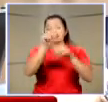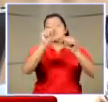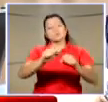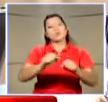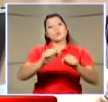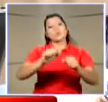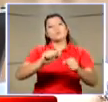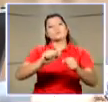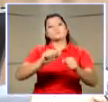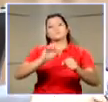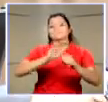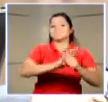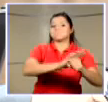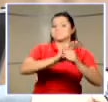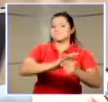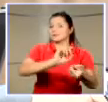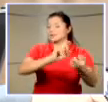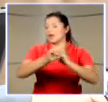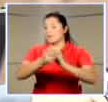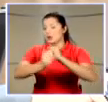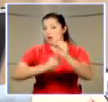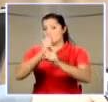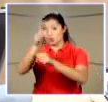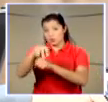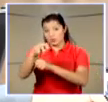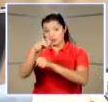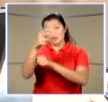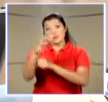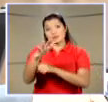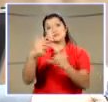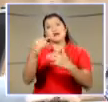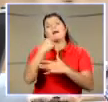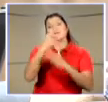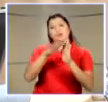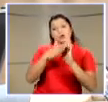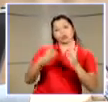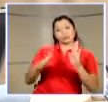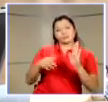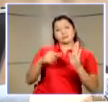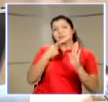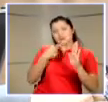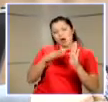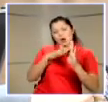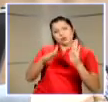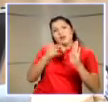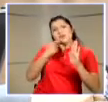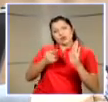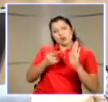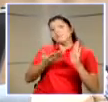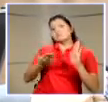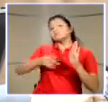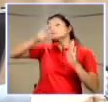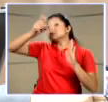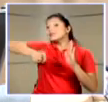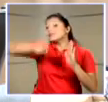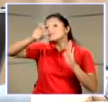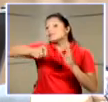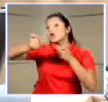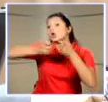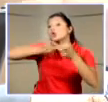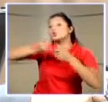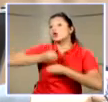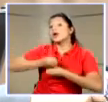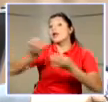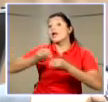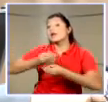año 2015. Es necesario, lo ha dicho la Contraloría en sus memorias y en sus informes técnicos, racionalizar